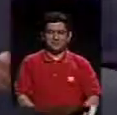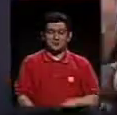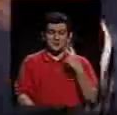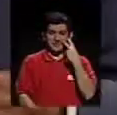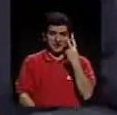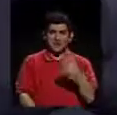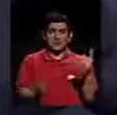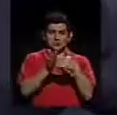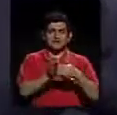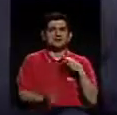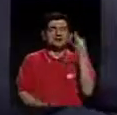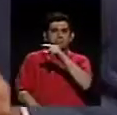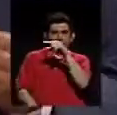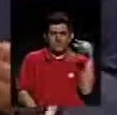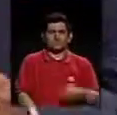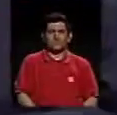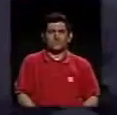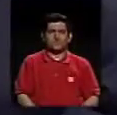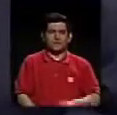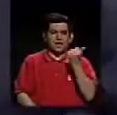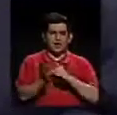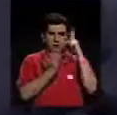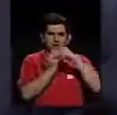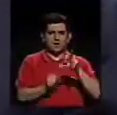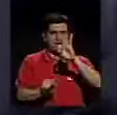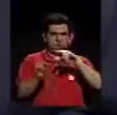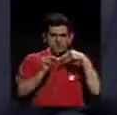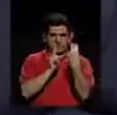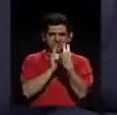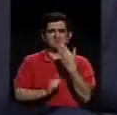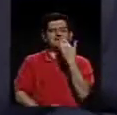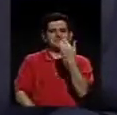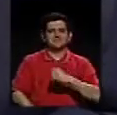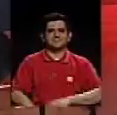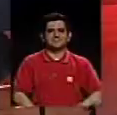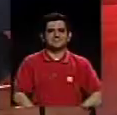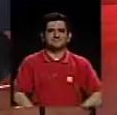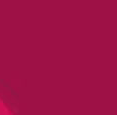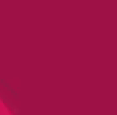vemos de nuevo la próxima semana en un programa más de Puntos de Vista. Gracias.